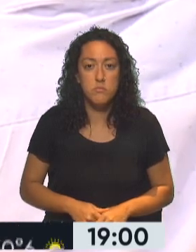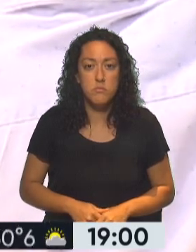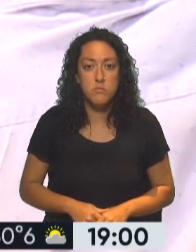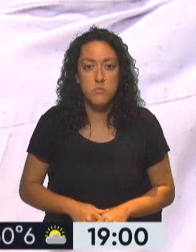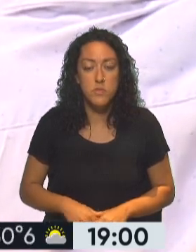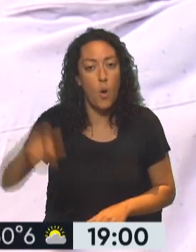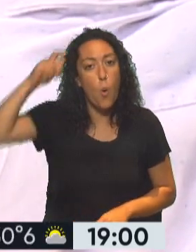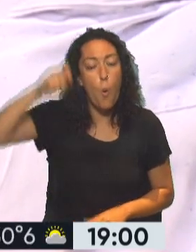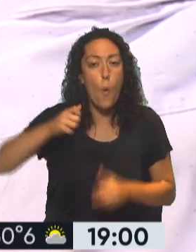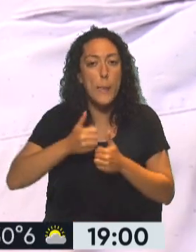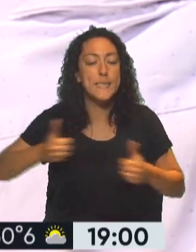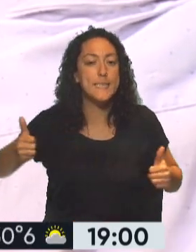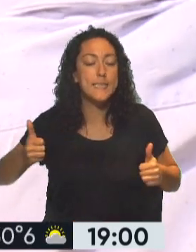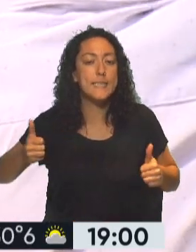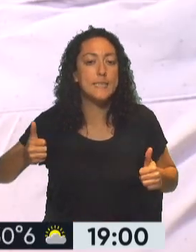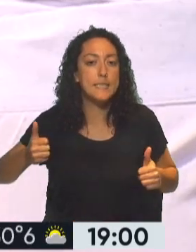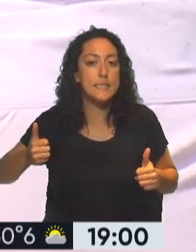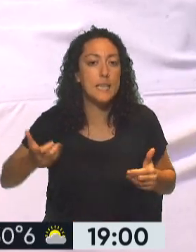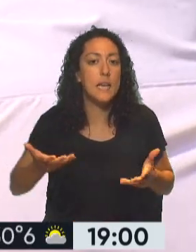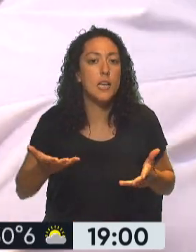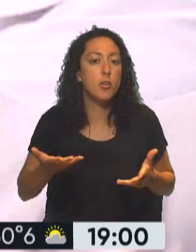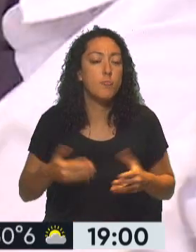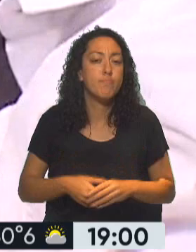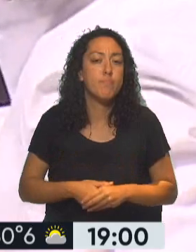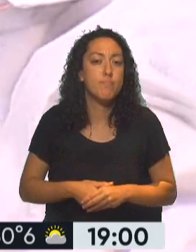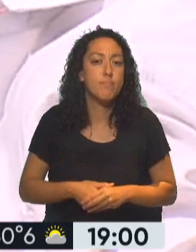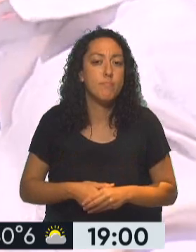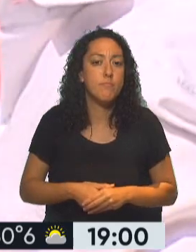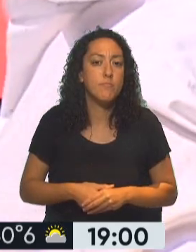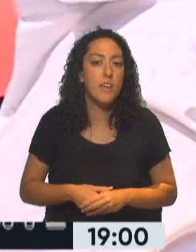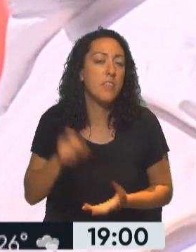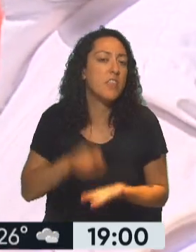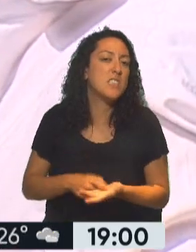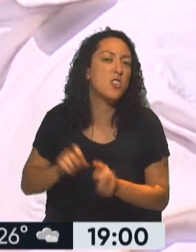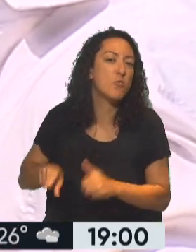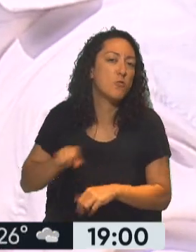Los jueces tampoco pueden, no va a influir en su decisión tampoco.